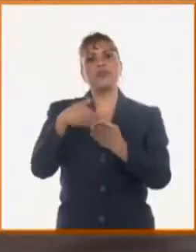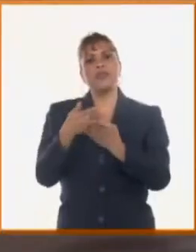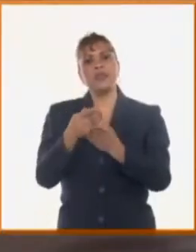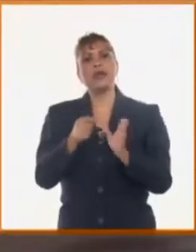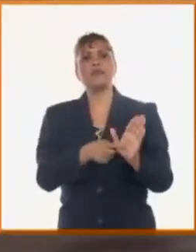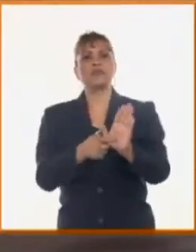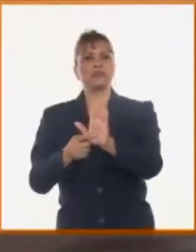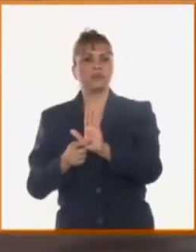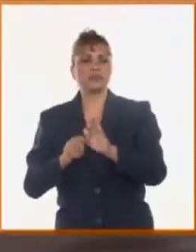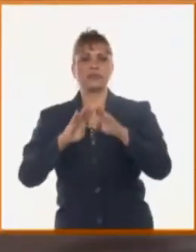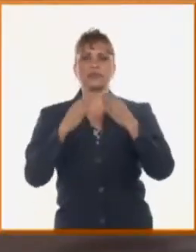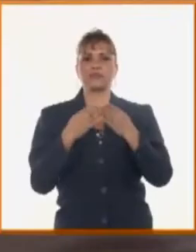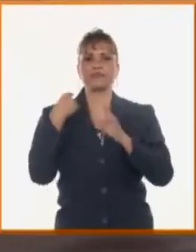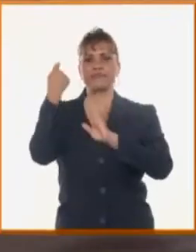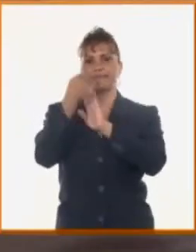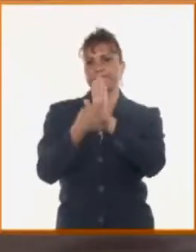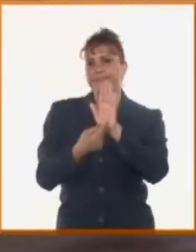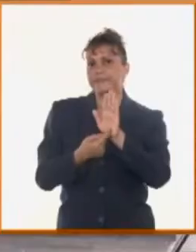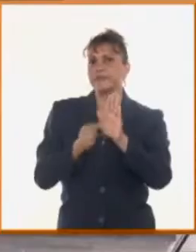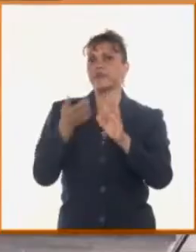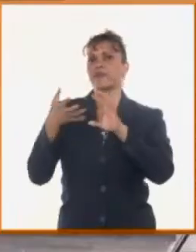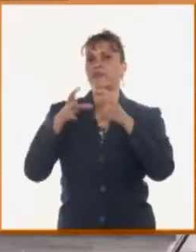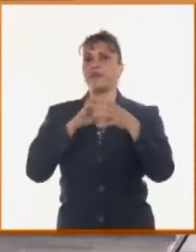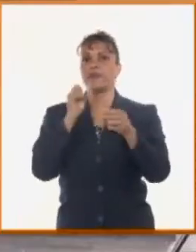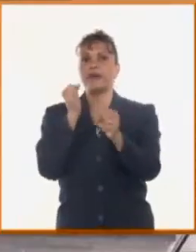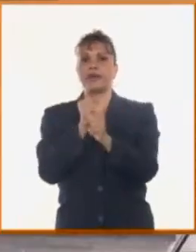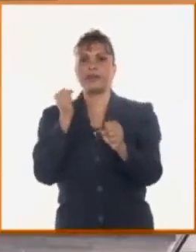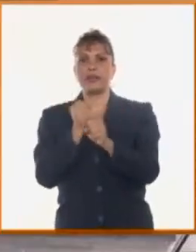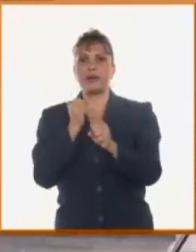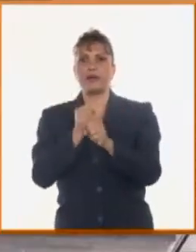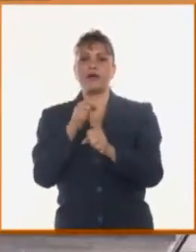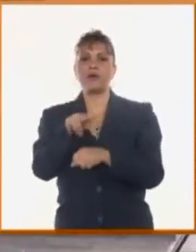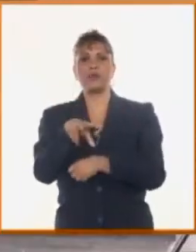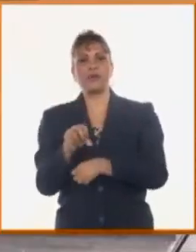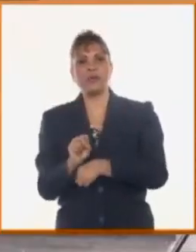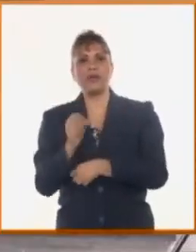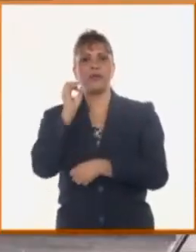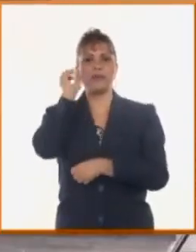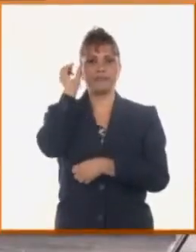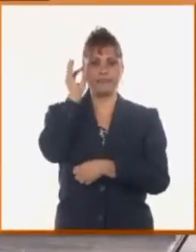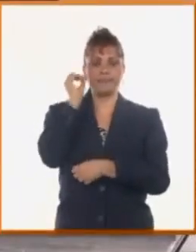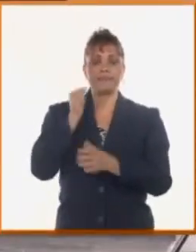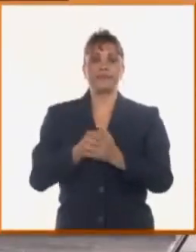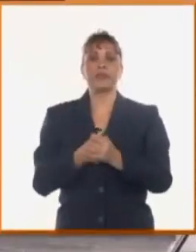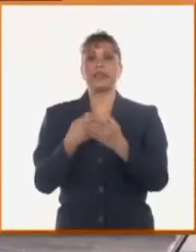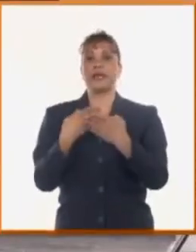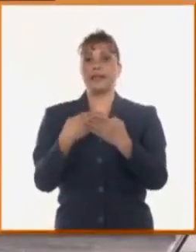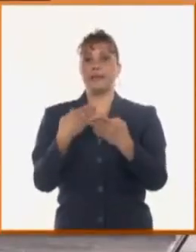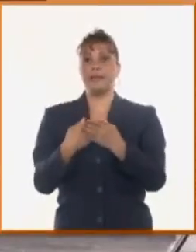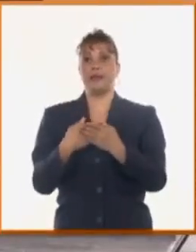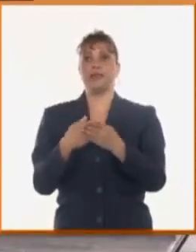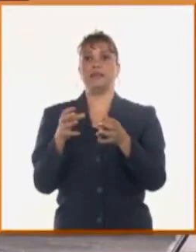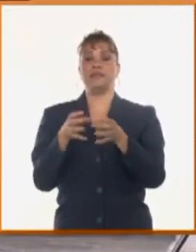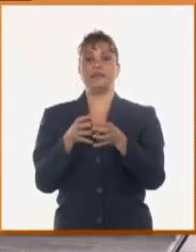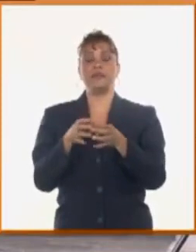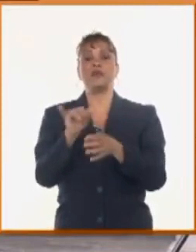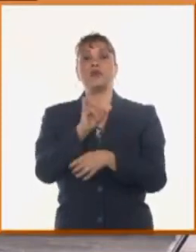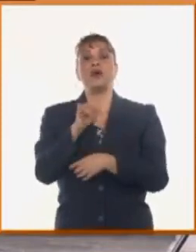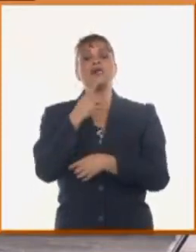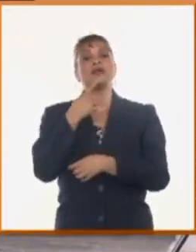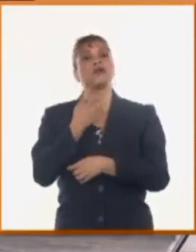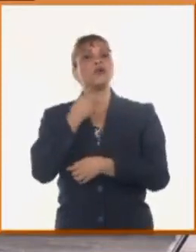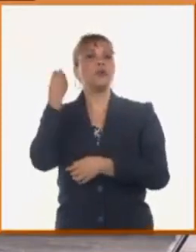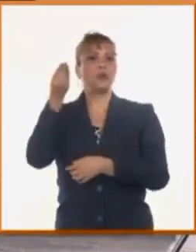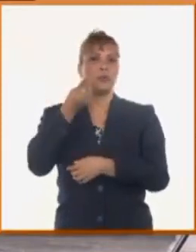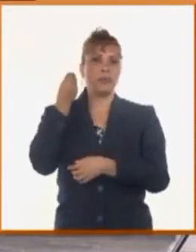de esas características, de esa manera de proyectarse el Grupo Empresarial, y espero que también